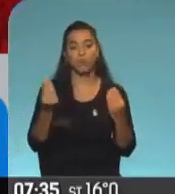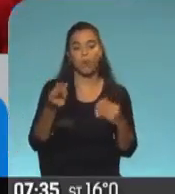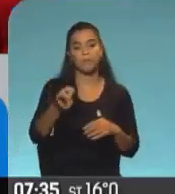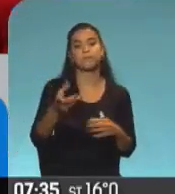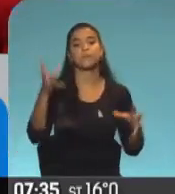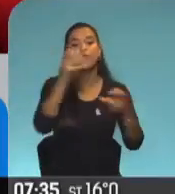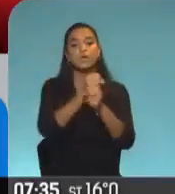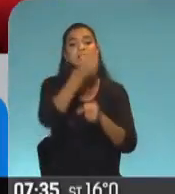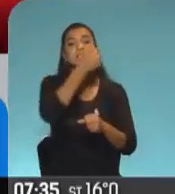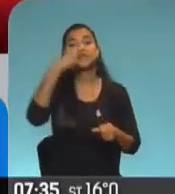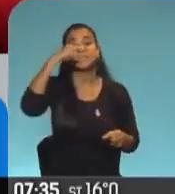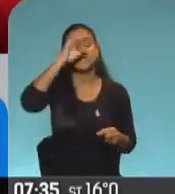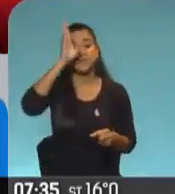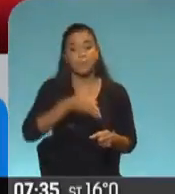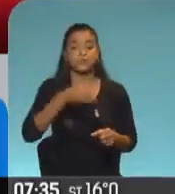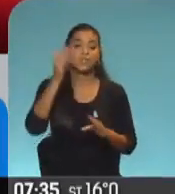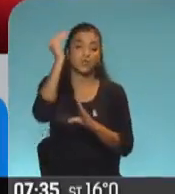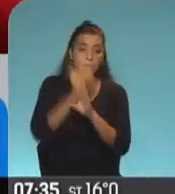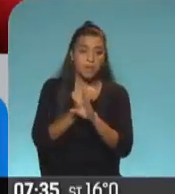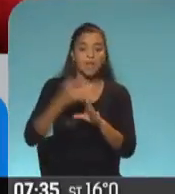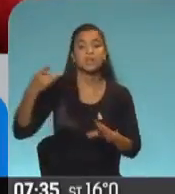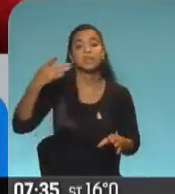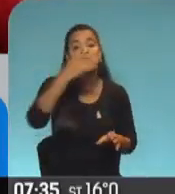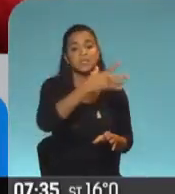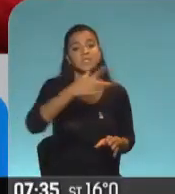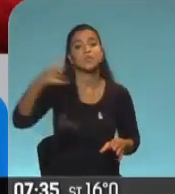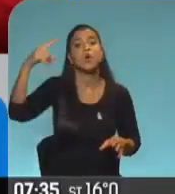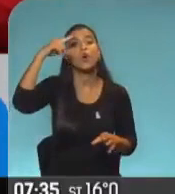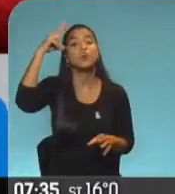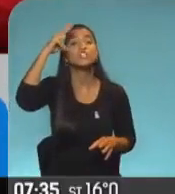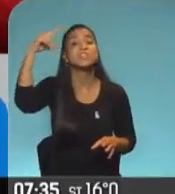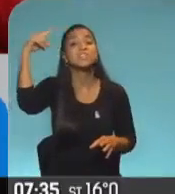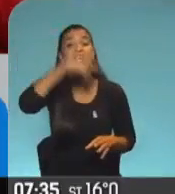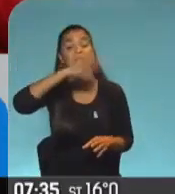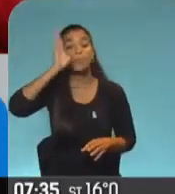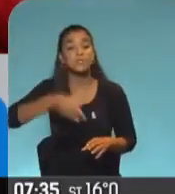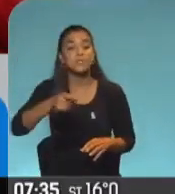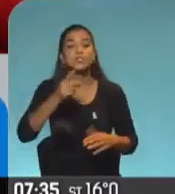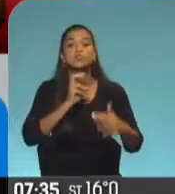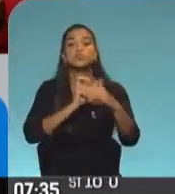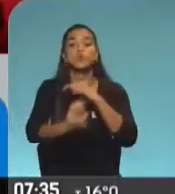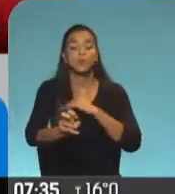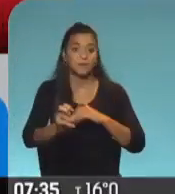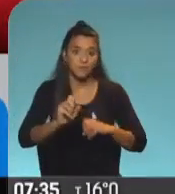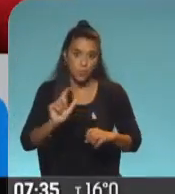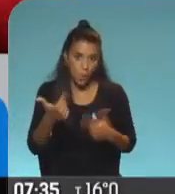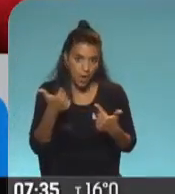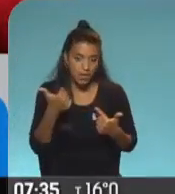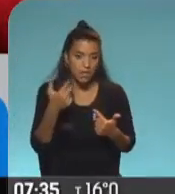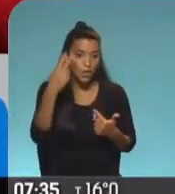El colectivo un 67% bajó, el tren un 87% y el subte,